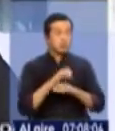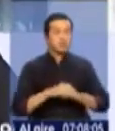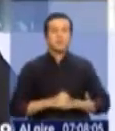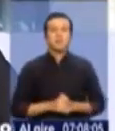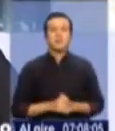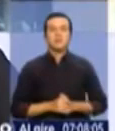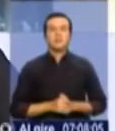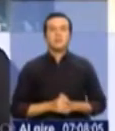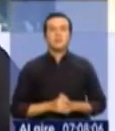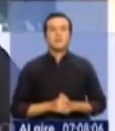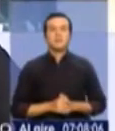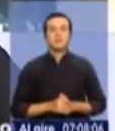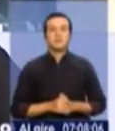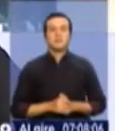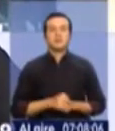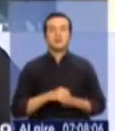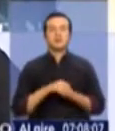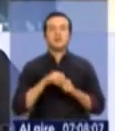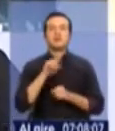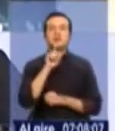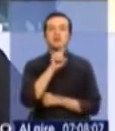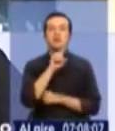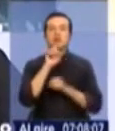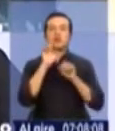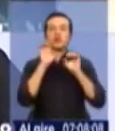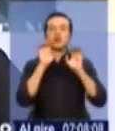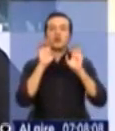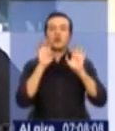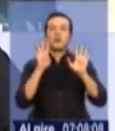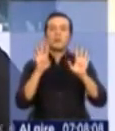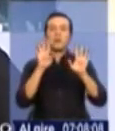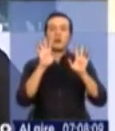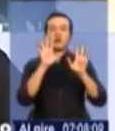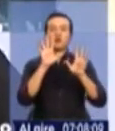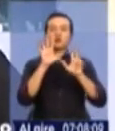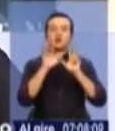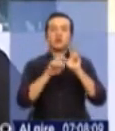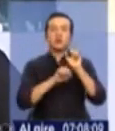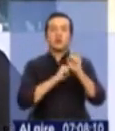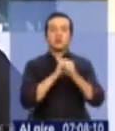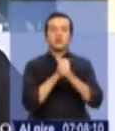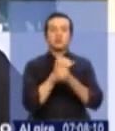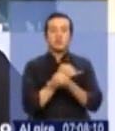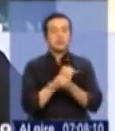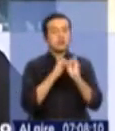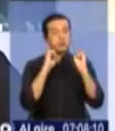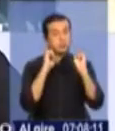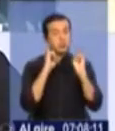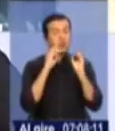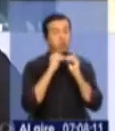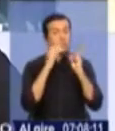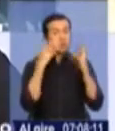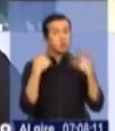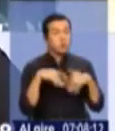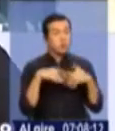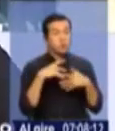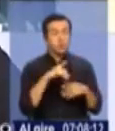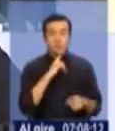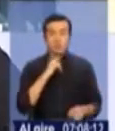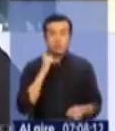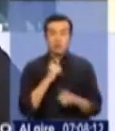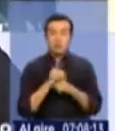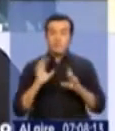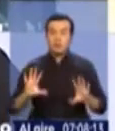197 años independencia donde se germina la mucha chispa para la libertad por cierto pero el festival internacional